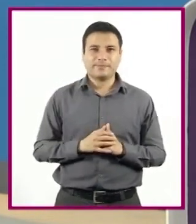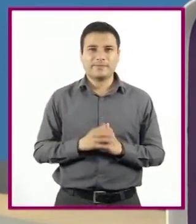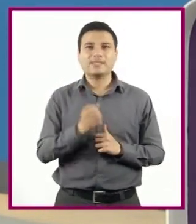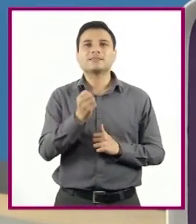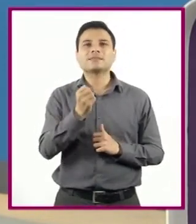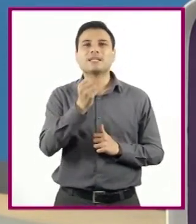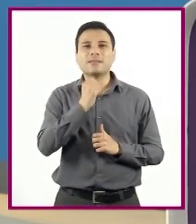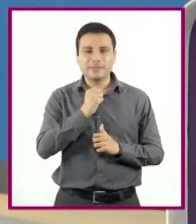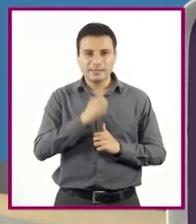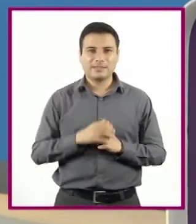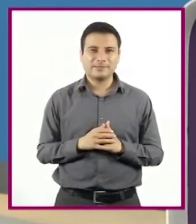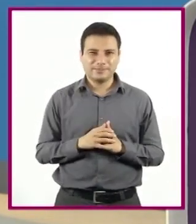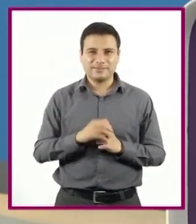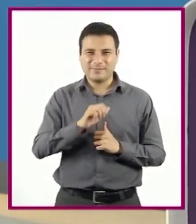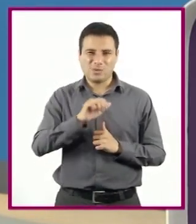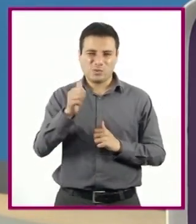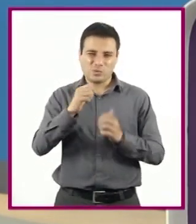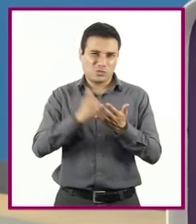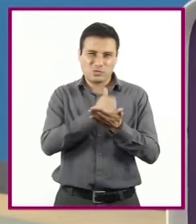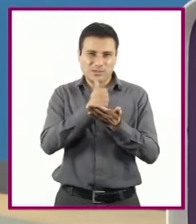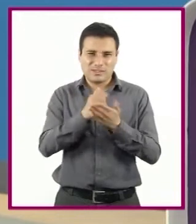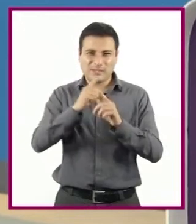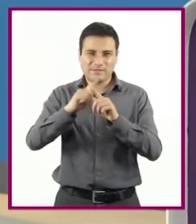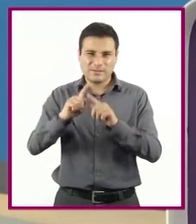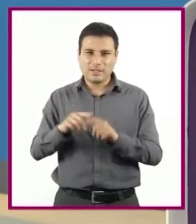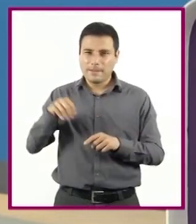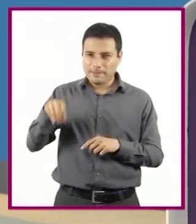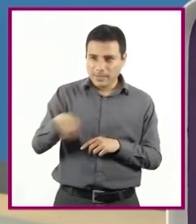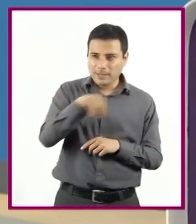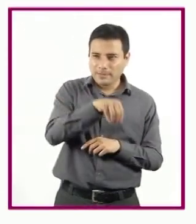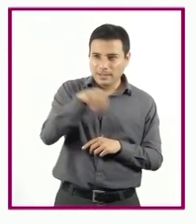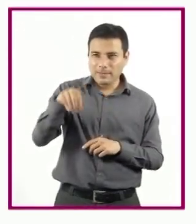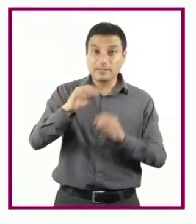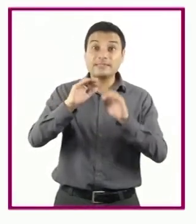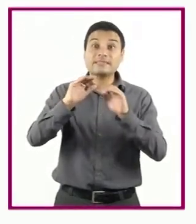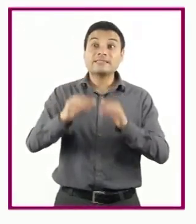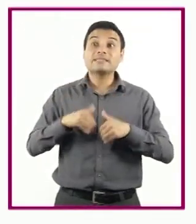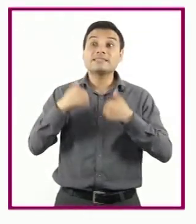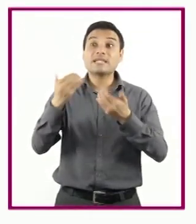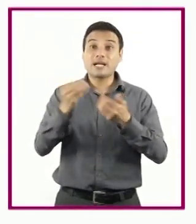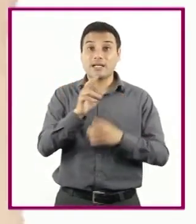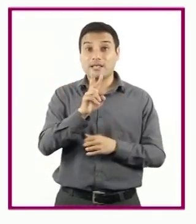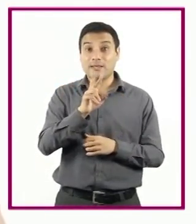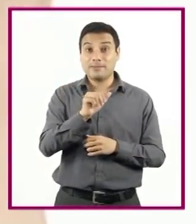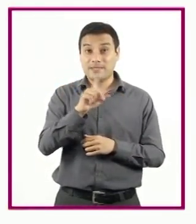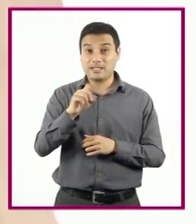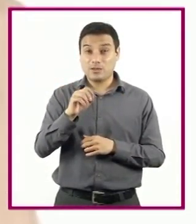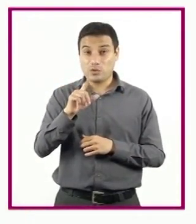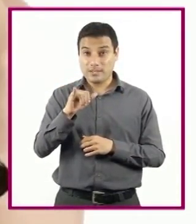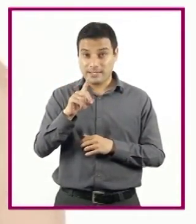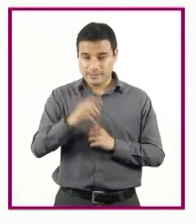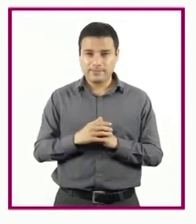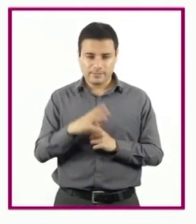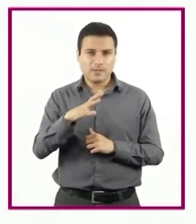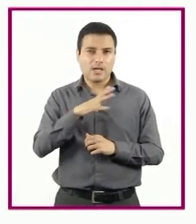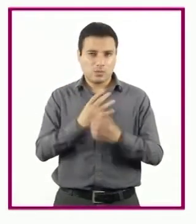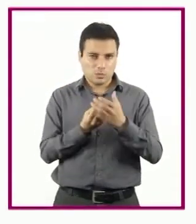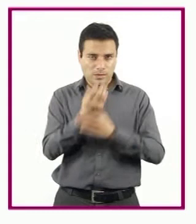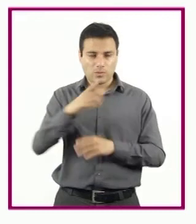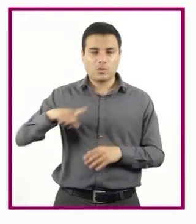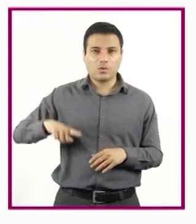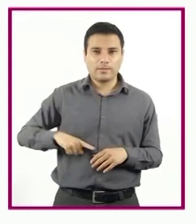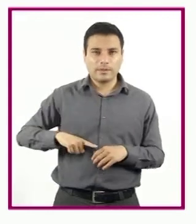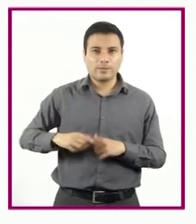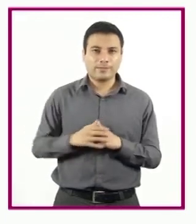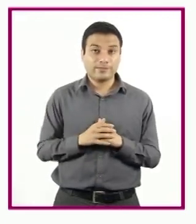Acámbaro, Sinapecuaro e Indaparapeo. Una vez en Valladolid, Hidalgo estableció un gobierno y por mandato suyo,